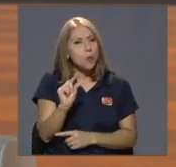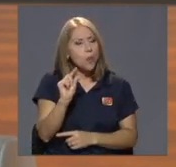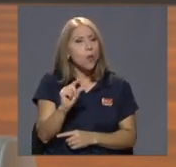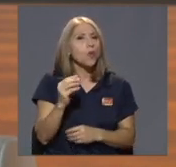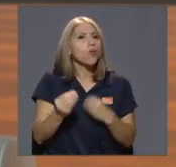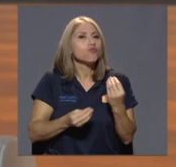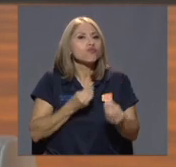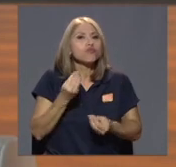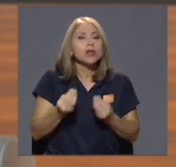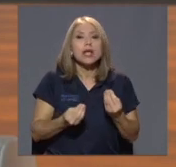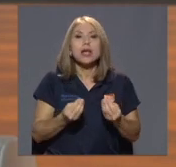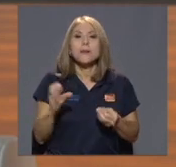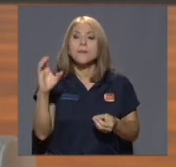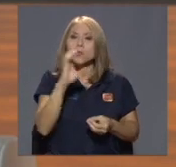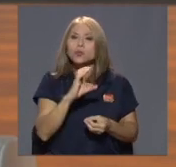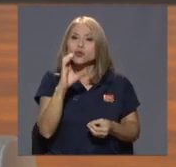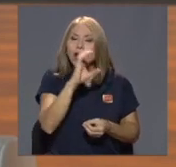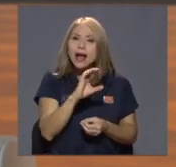buscar formas